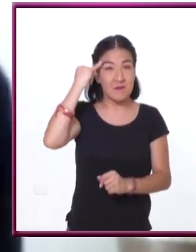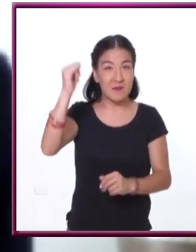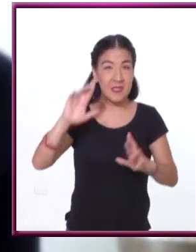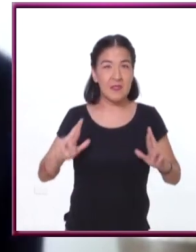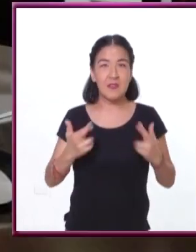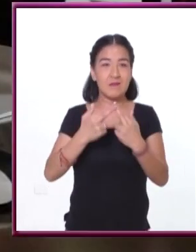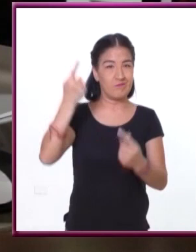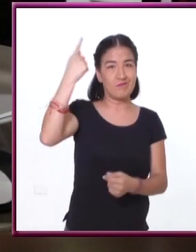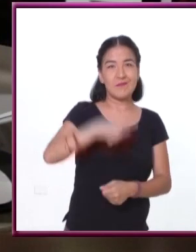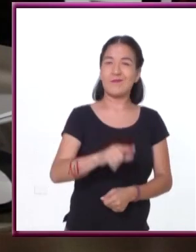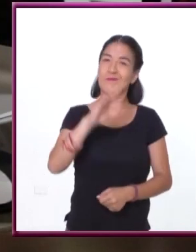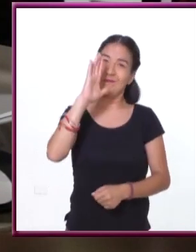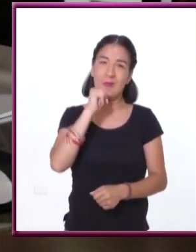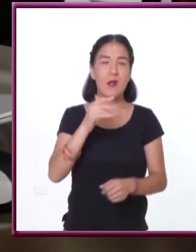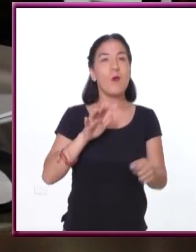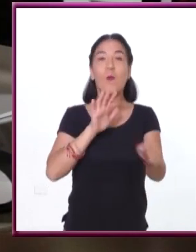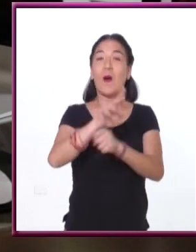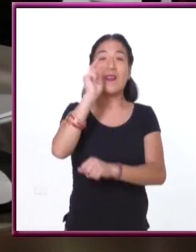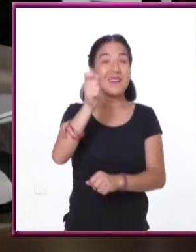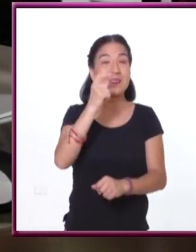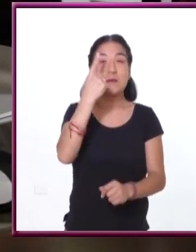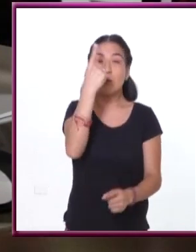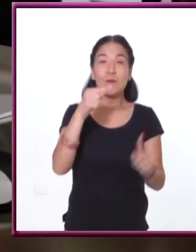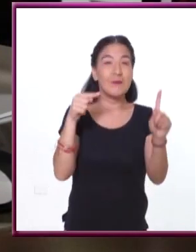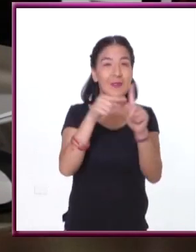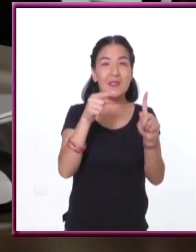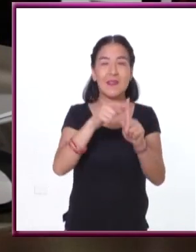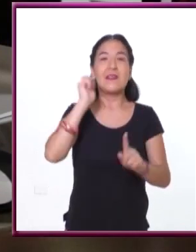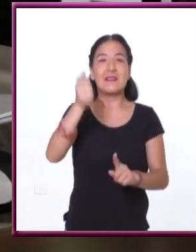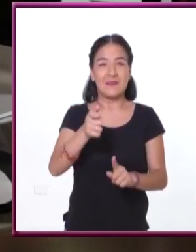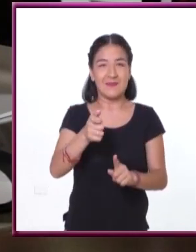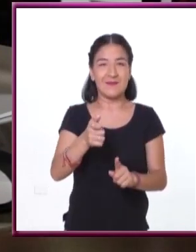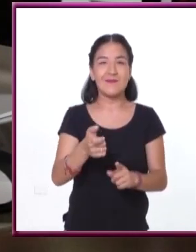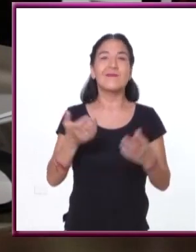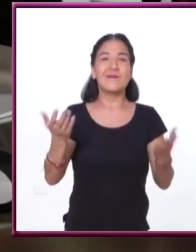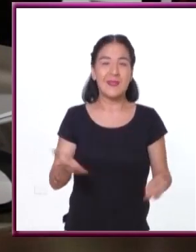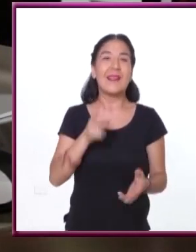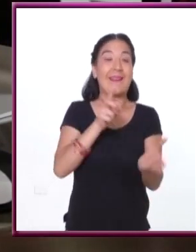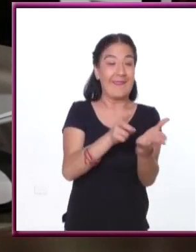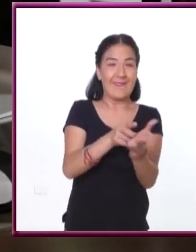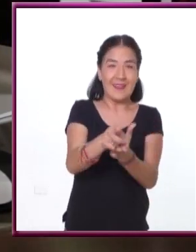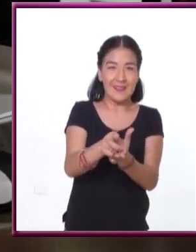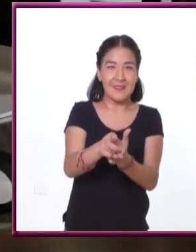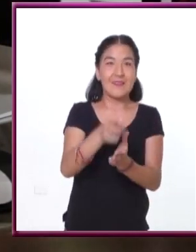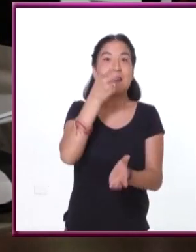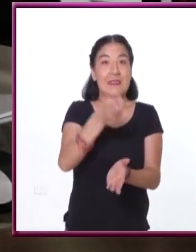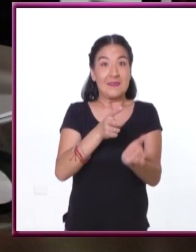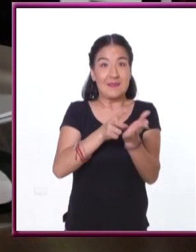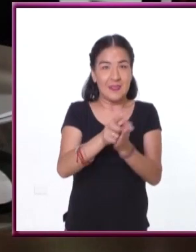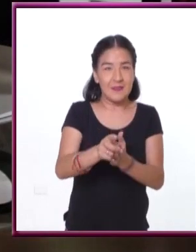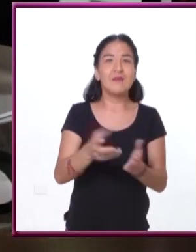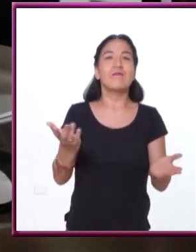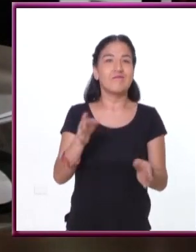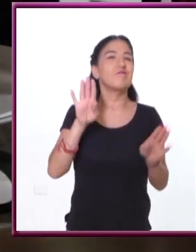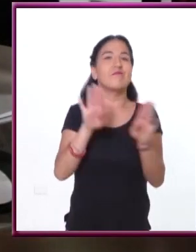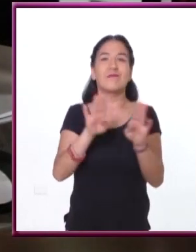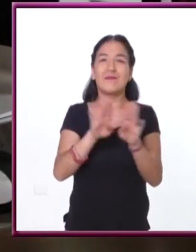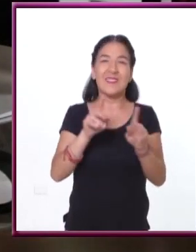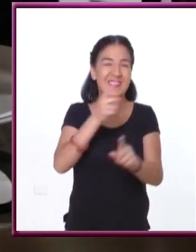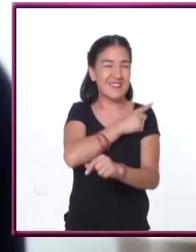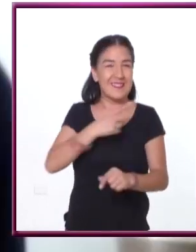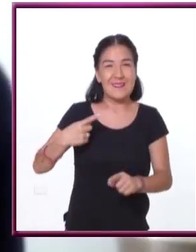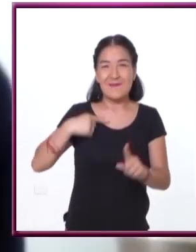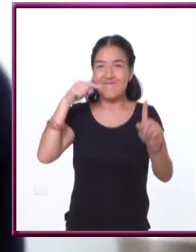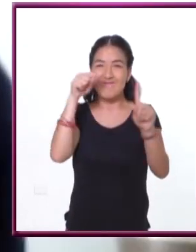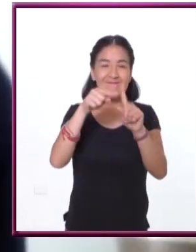mismos mandatos. El único elemento que es común a todos nosotros es precisamente el derecho, y por eso es un elemento